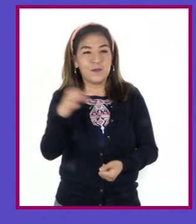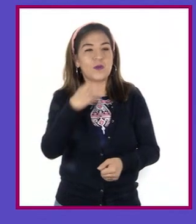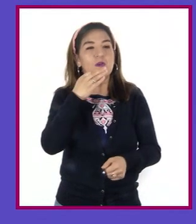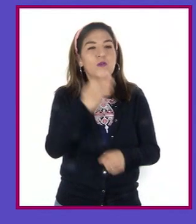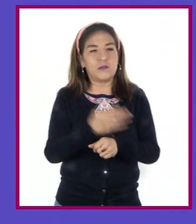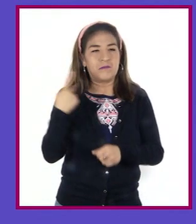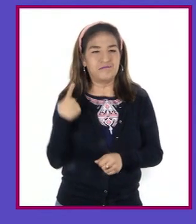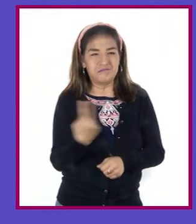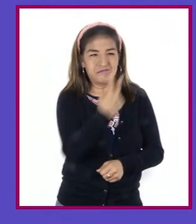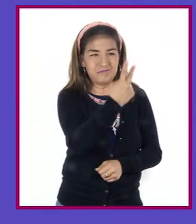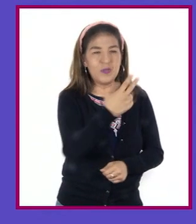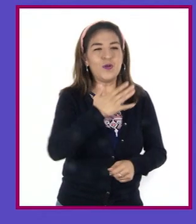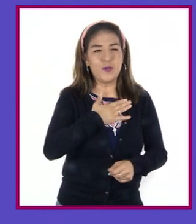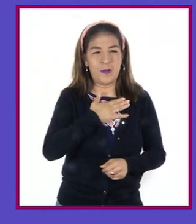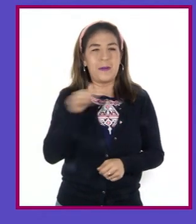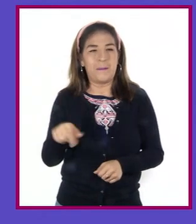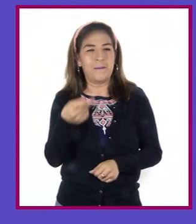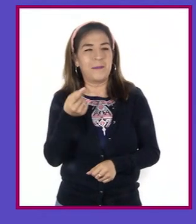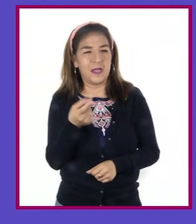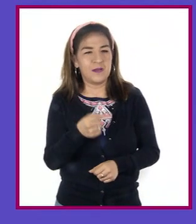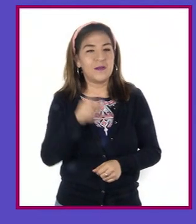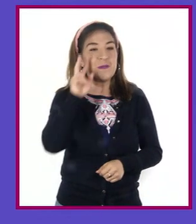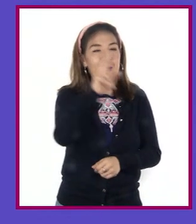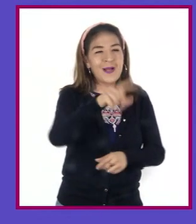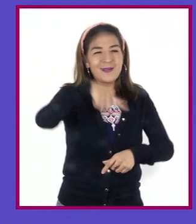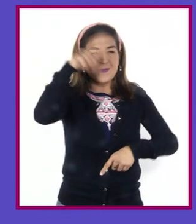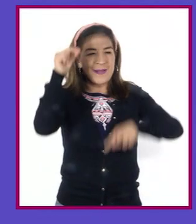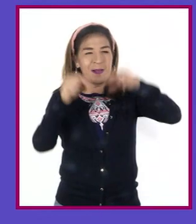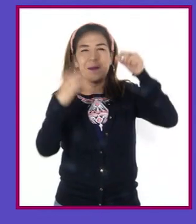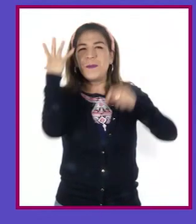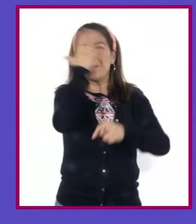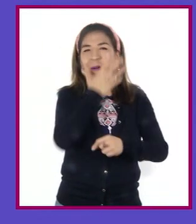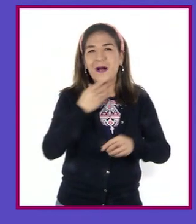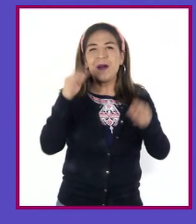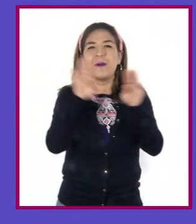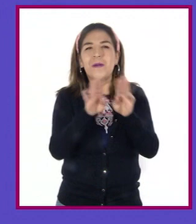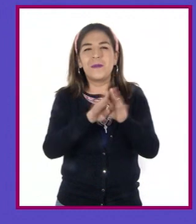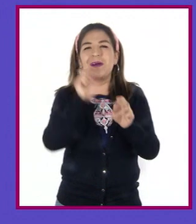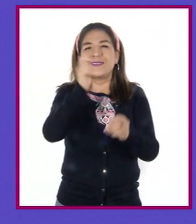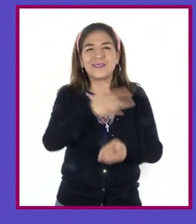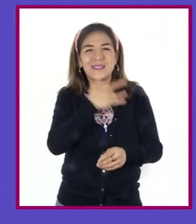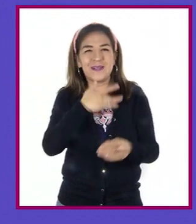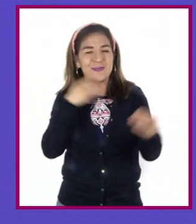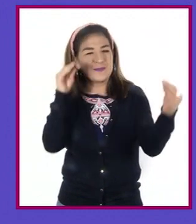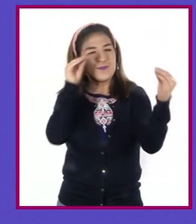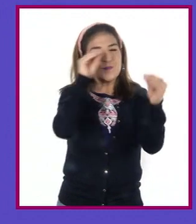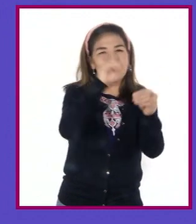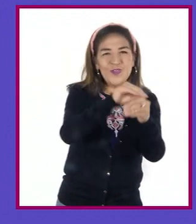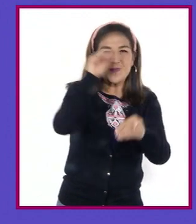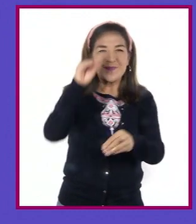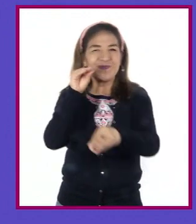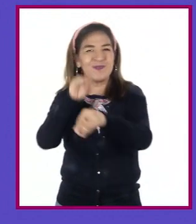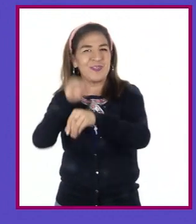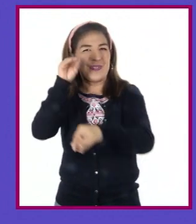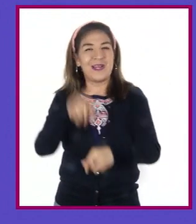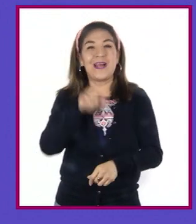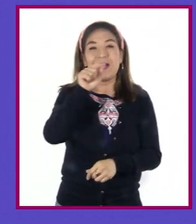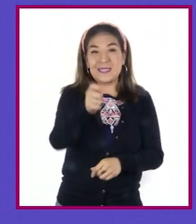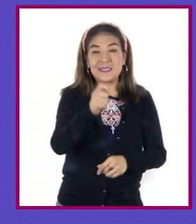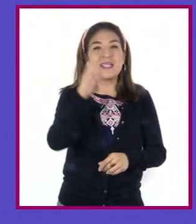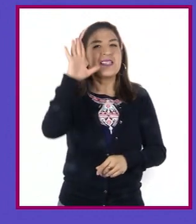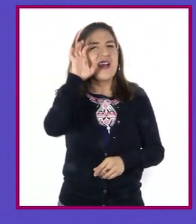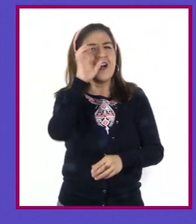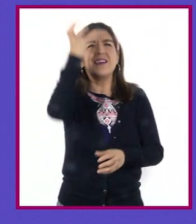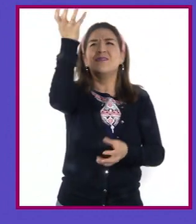perro. Brillan las hojas como si alguien las hubiera besado una por una. Suben del suelo todas las naranjas